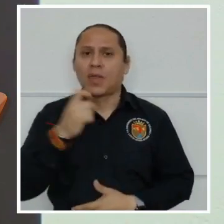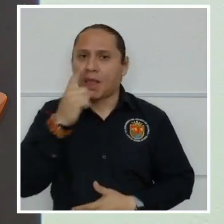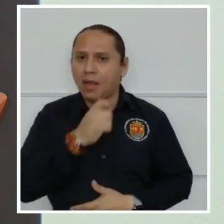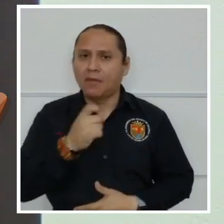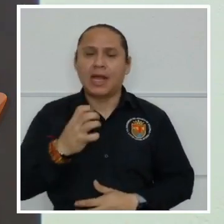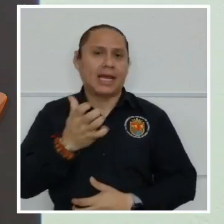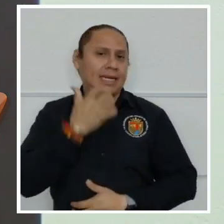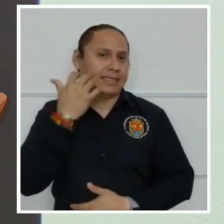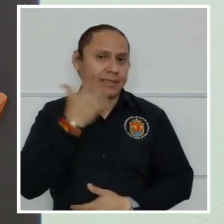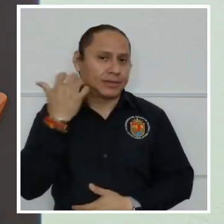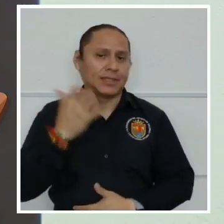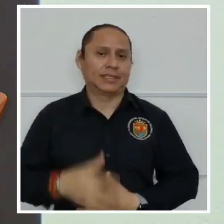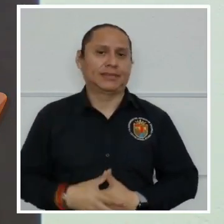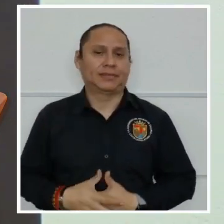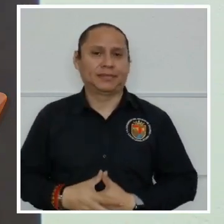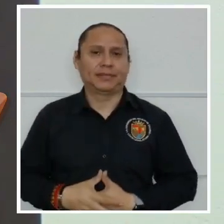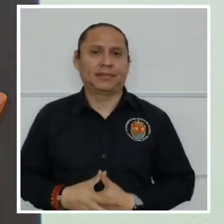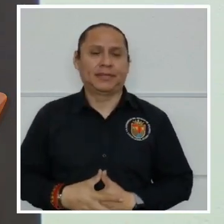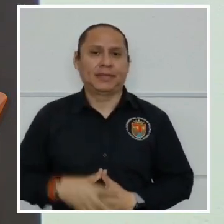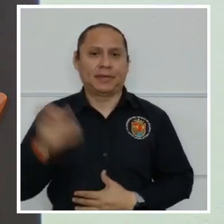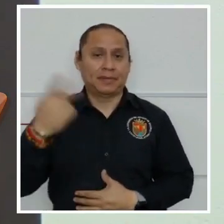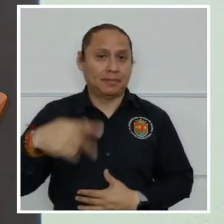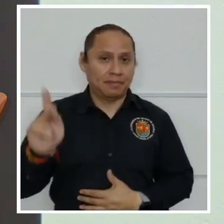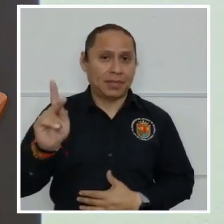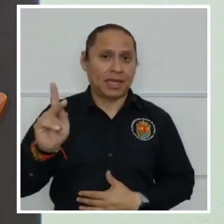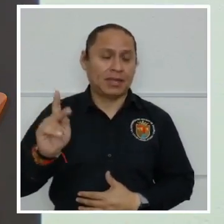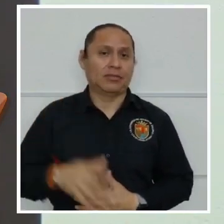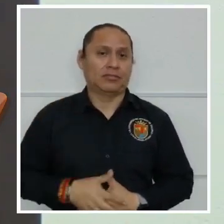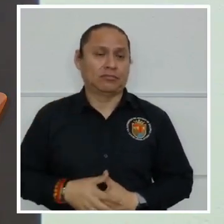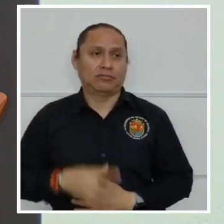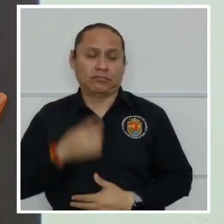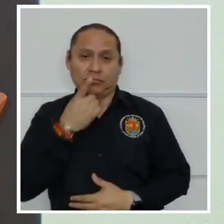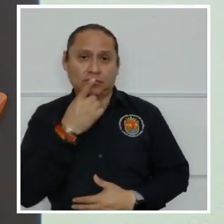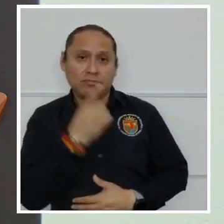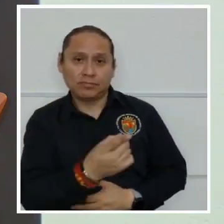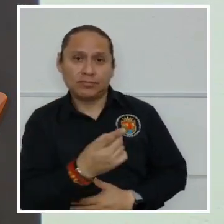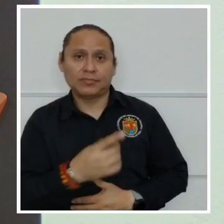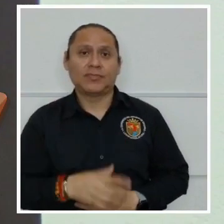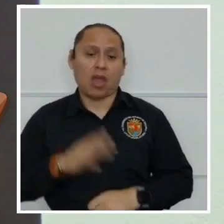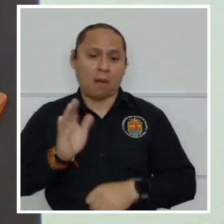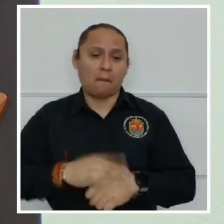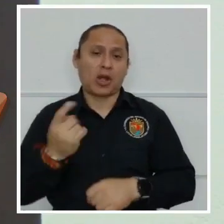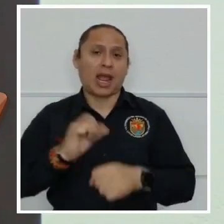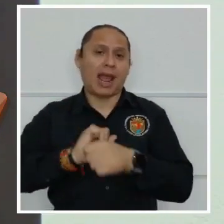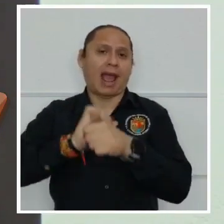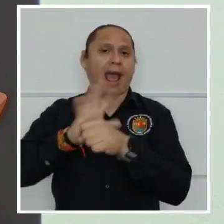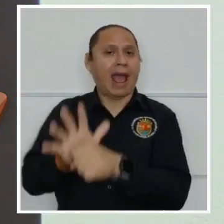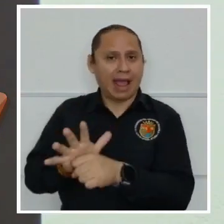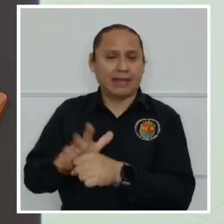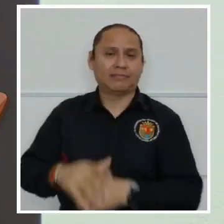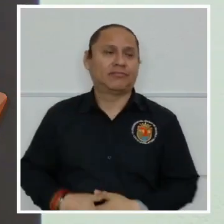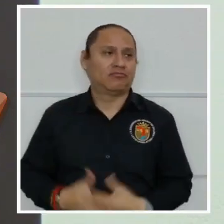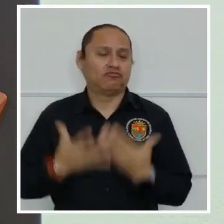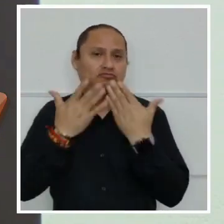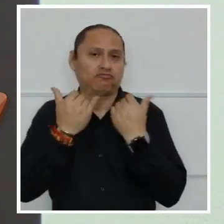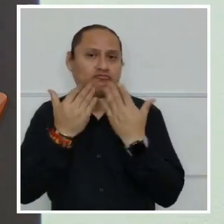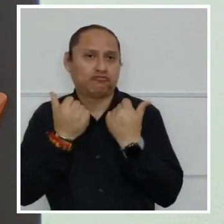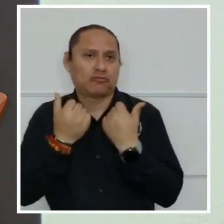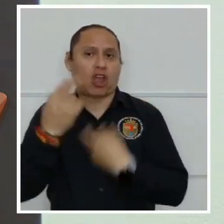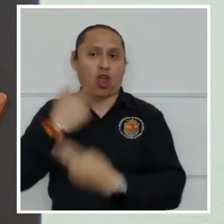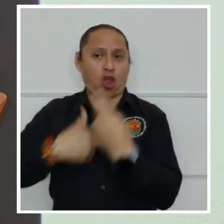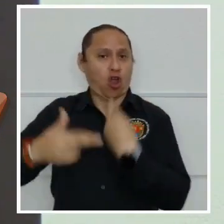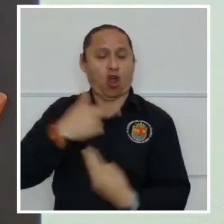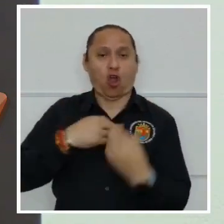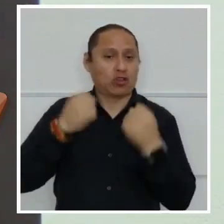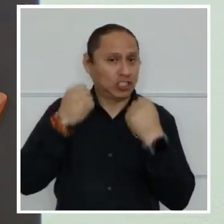potable en las escuelas, pero se argumentó que era por la pandemia y que todavía no había un